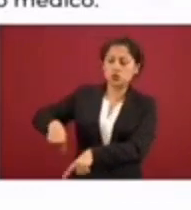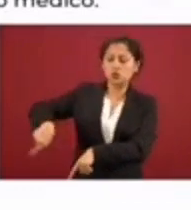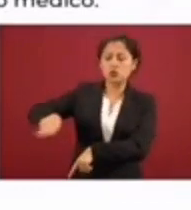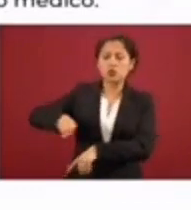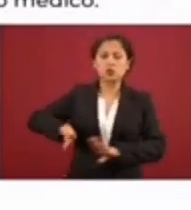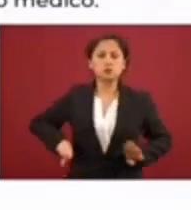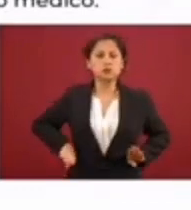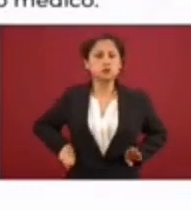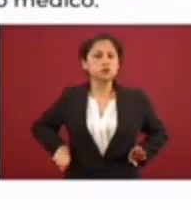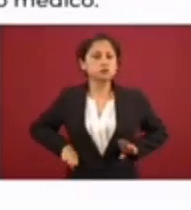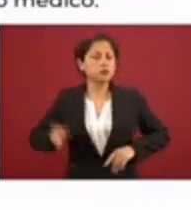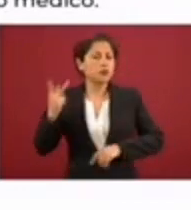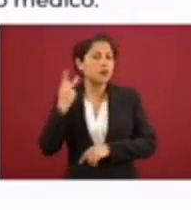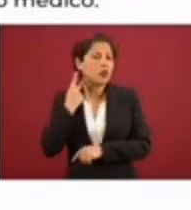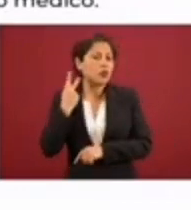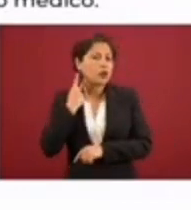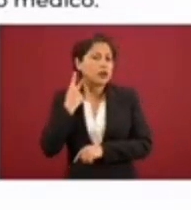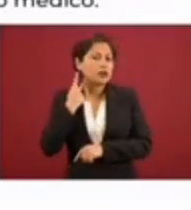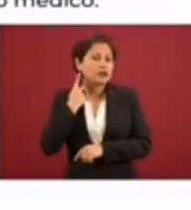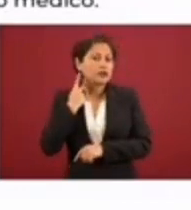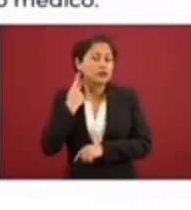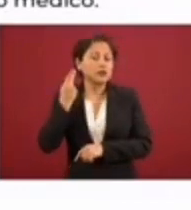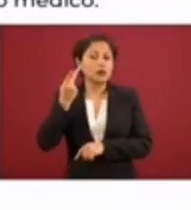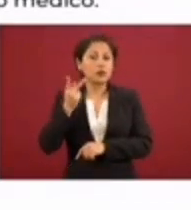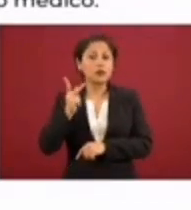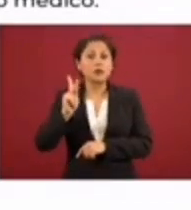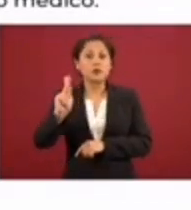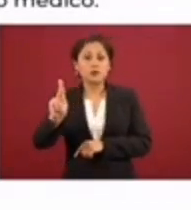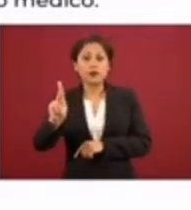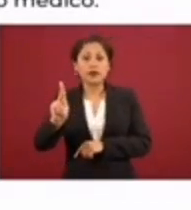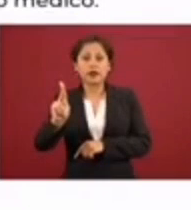y no se piensa en el pueblo.